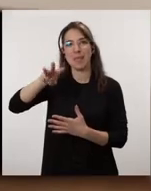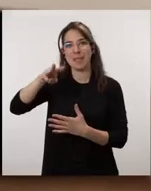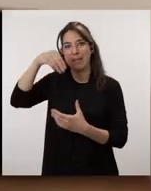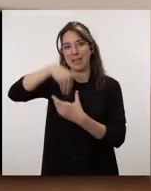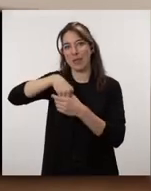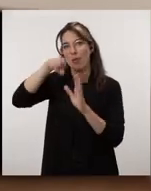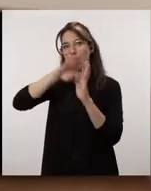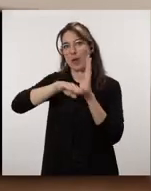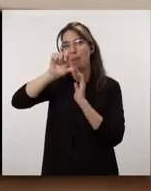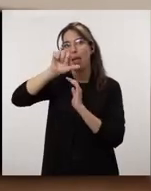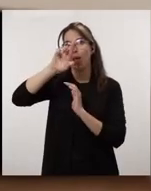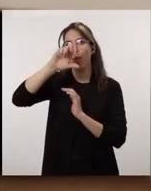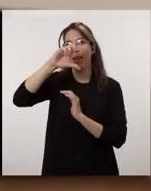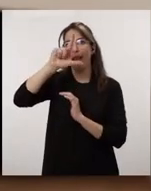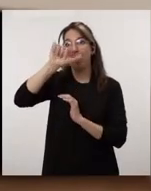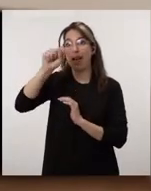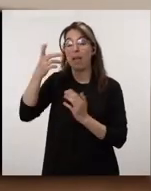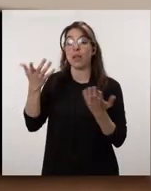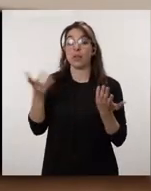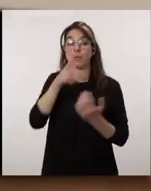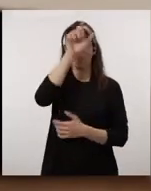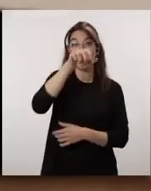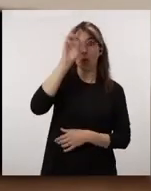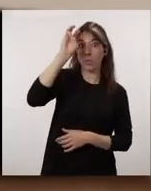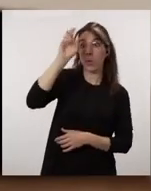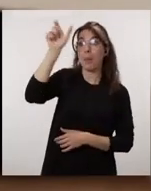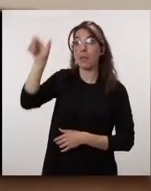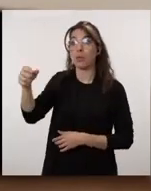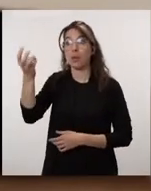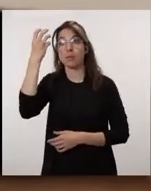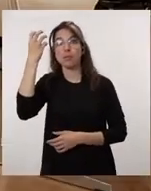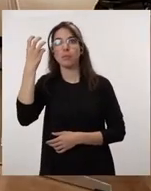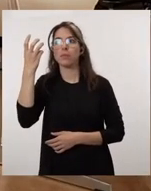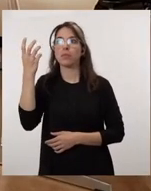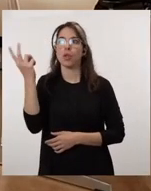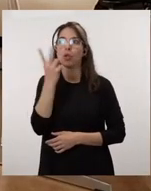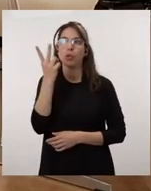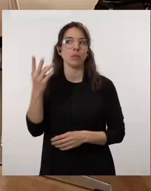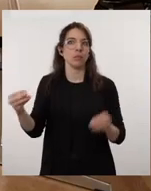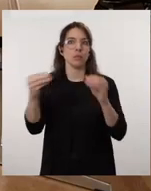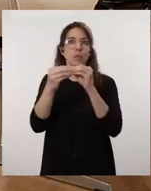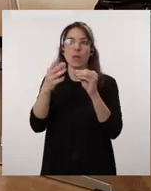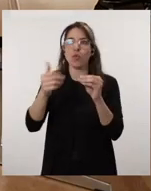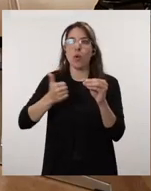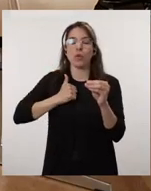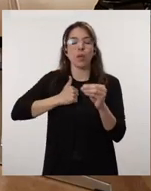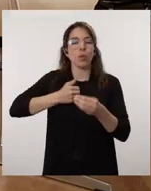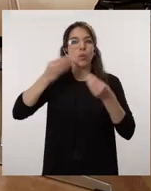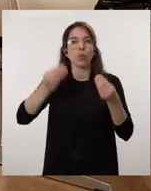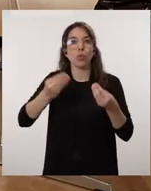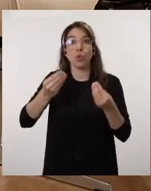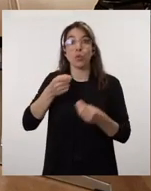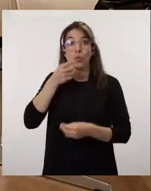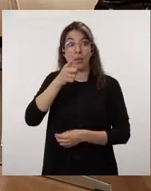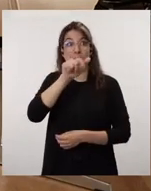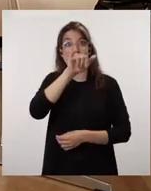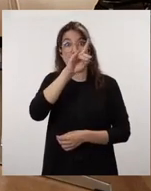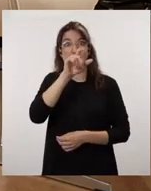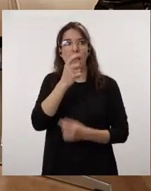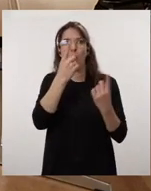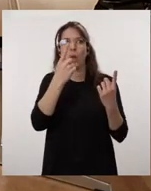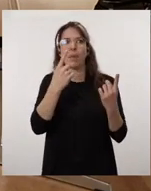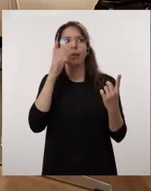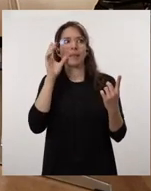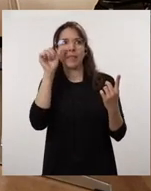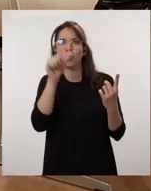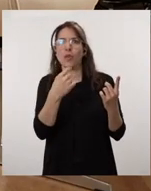áurich le a mentores inventor izados suelen coincidir en que esto es una oportunidad de oro ya ti lydiate escuchado alguna vez decir